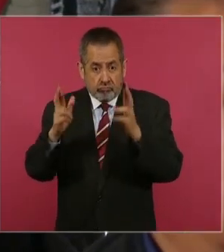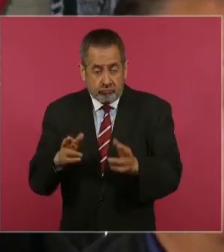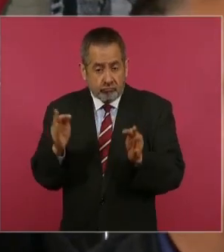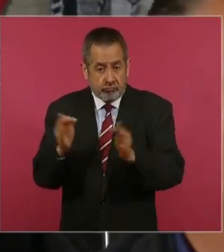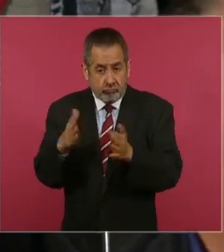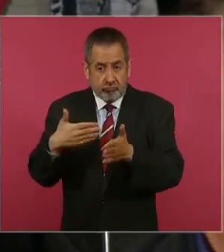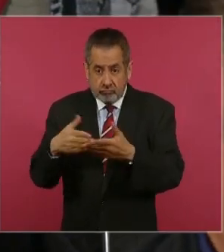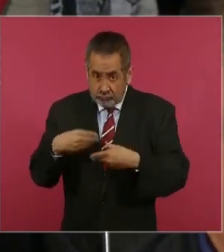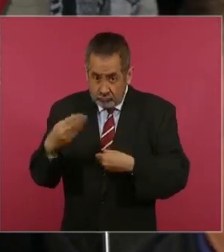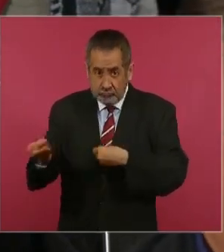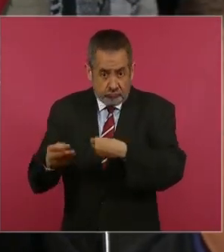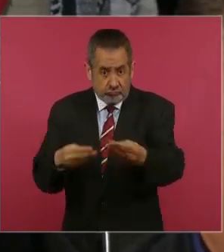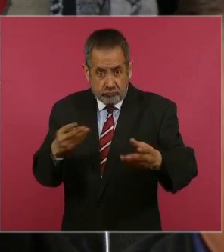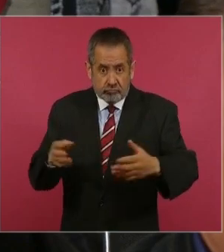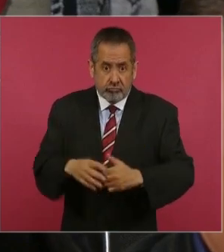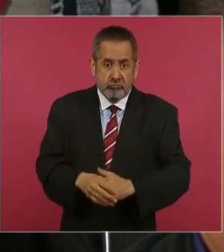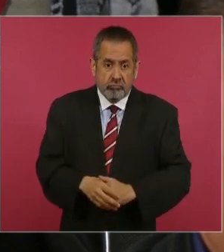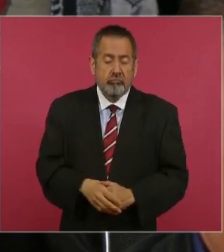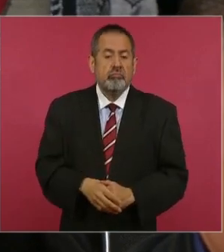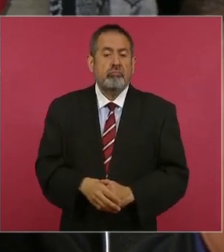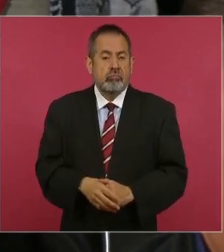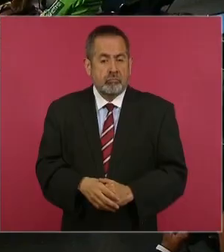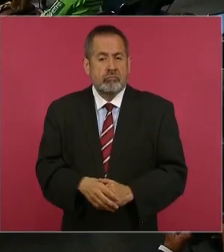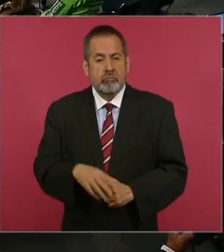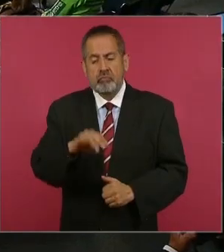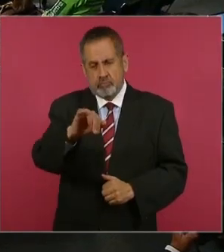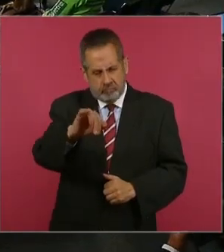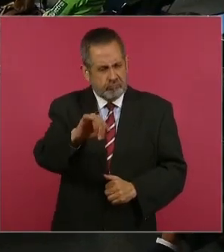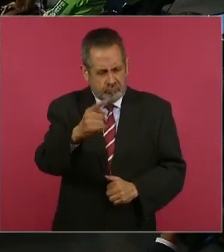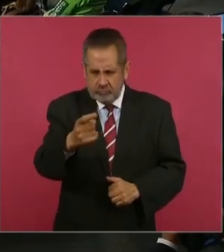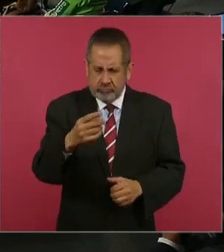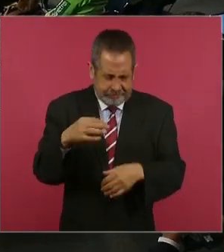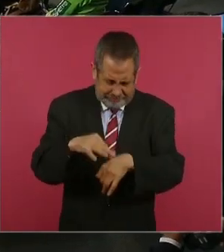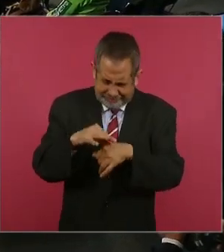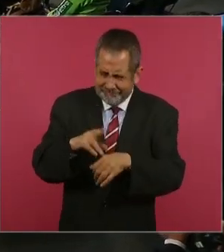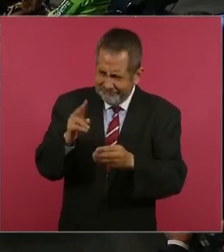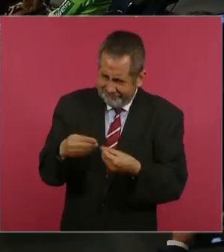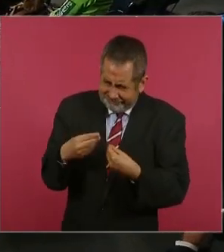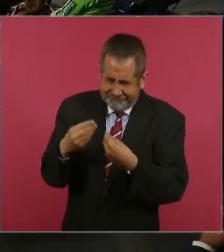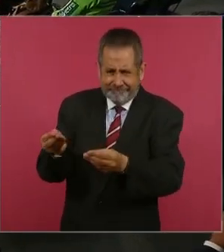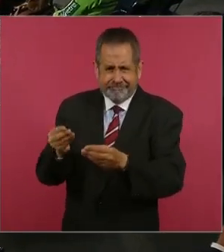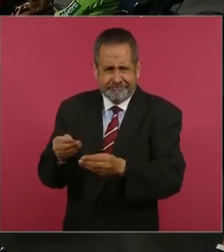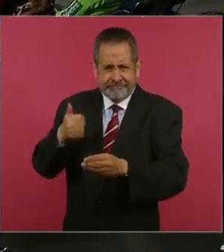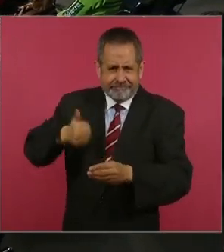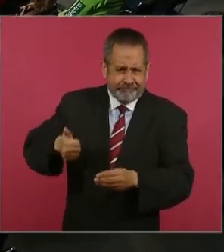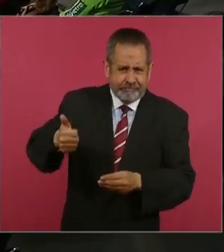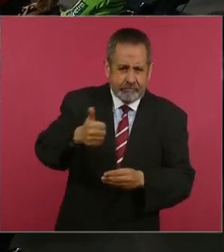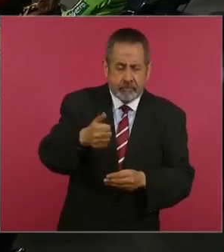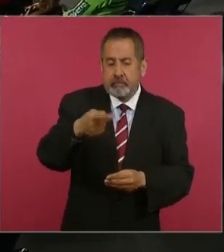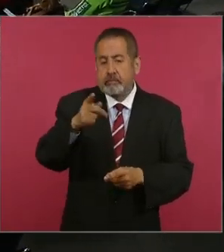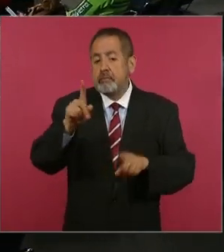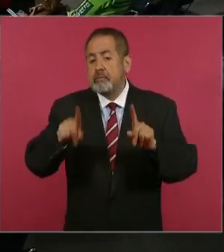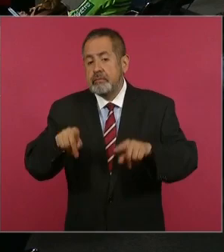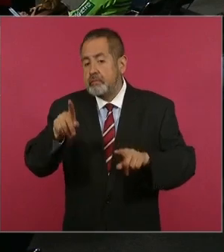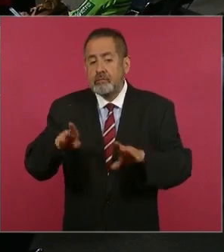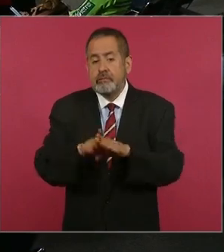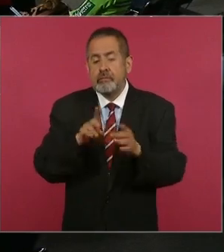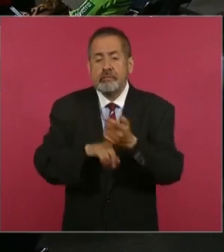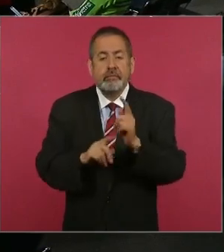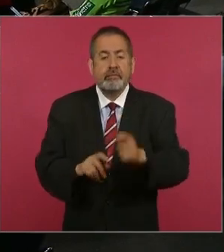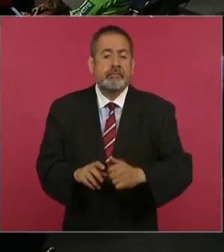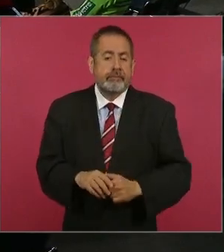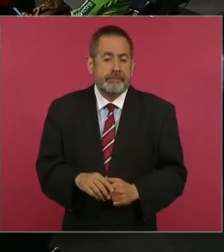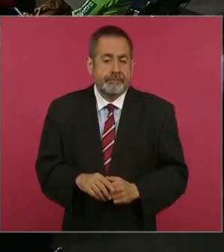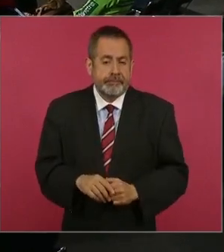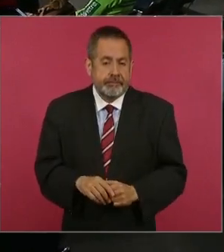físicamente a los domicilios Okay y pero eh de qué va a depender o sea